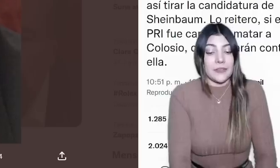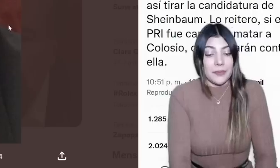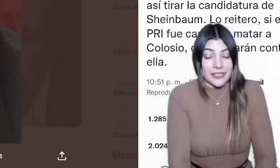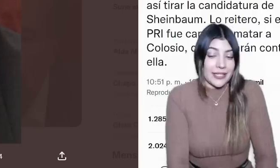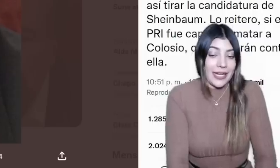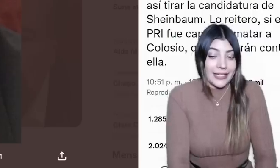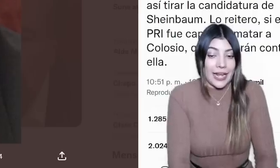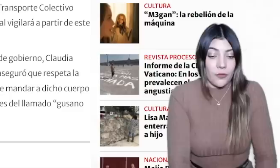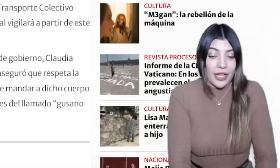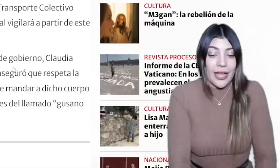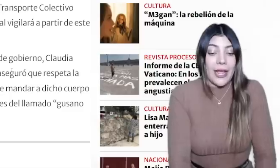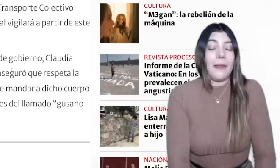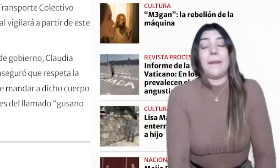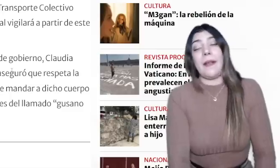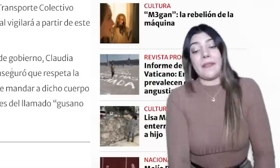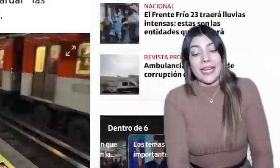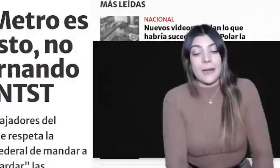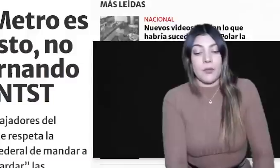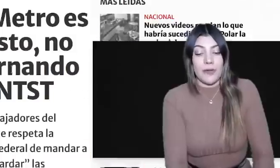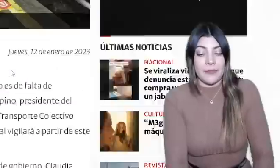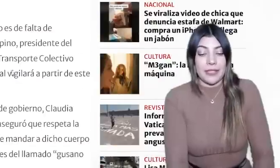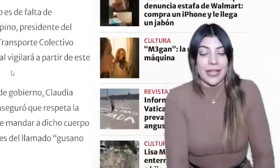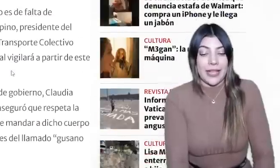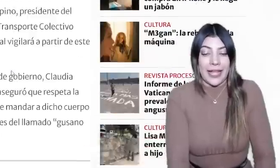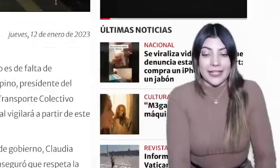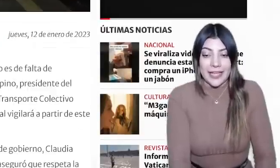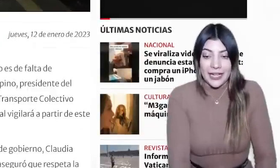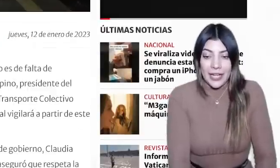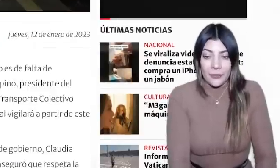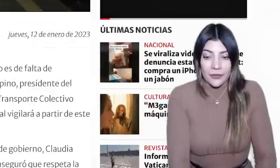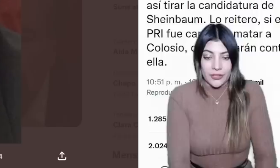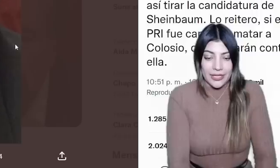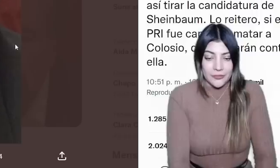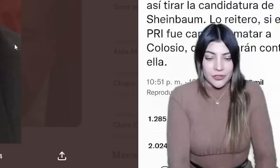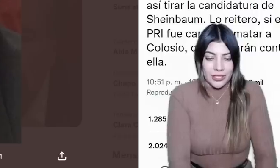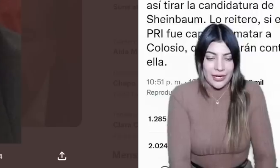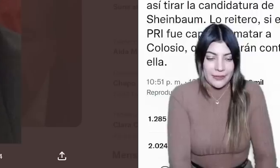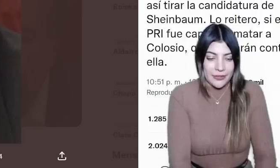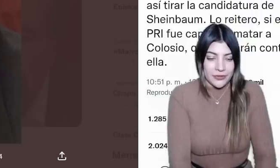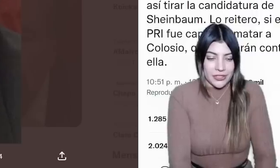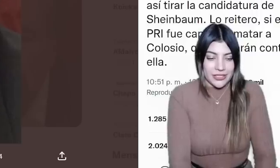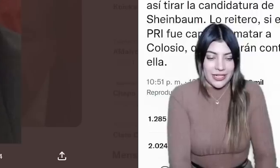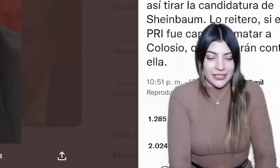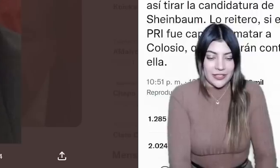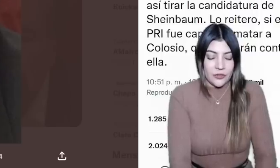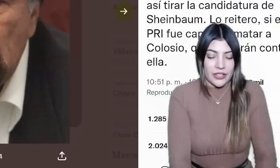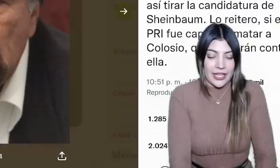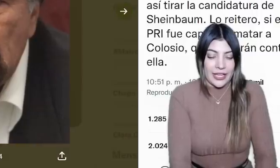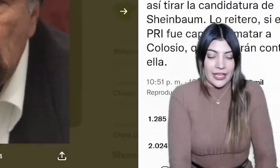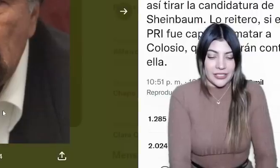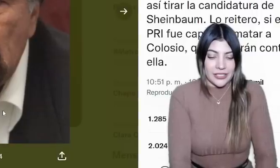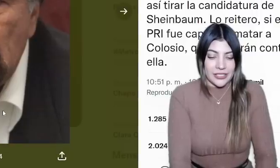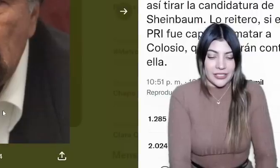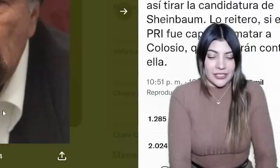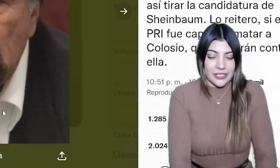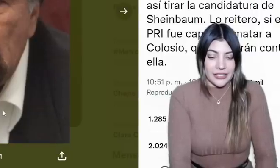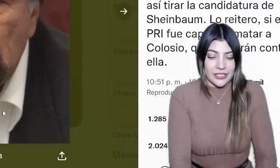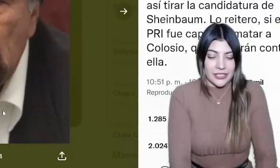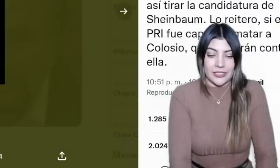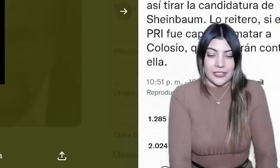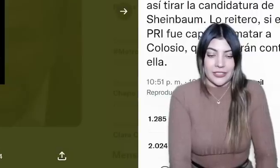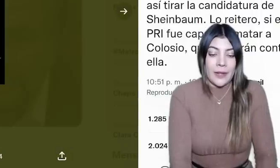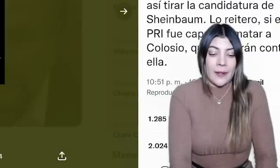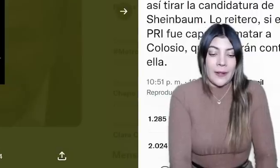para desprestigiar a Claudia, para mandarle el problemita a ella. Cuando ya les mostré, amigos, están haciendo videos, están haciendo